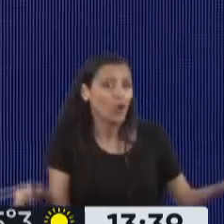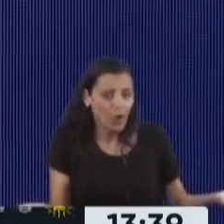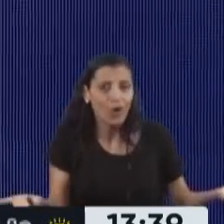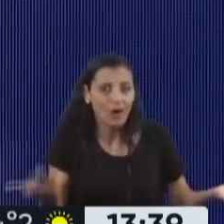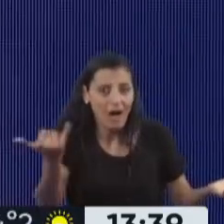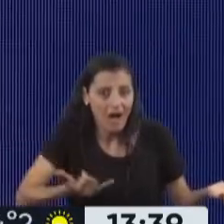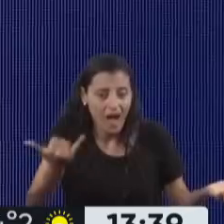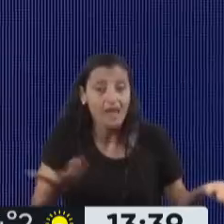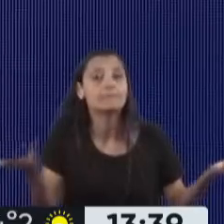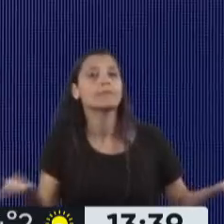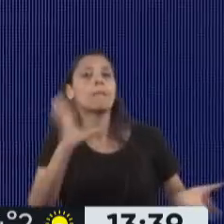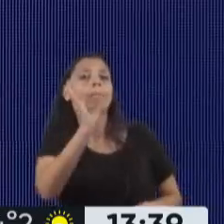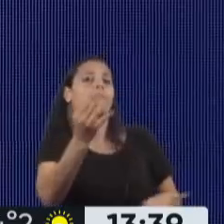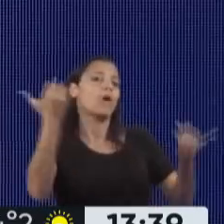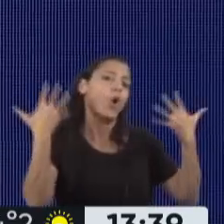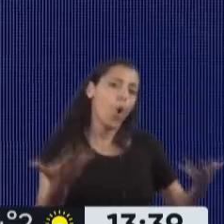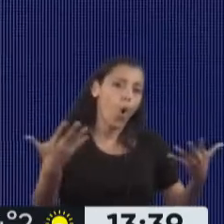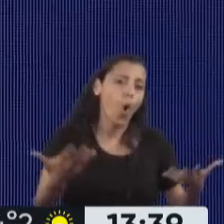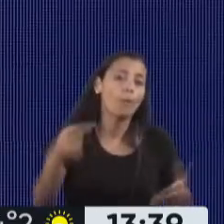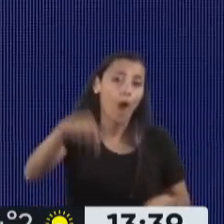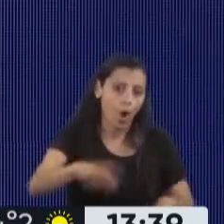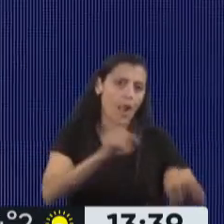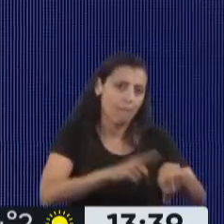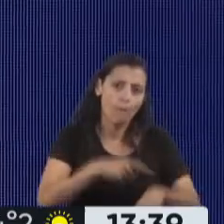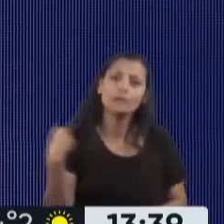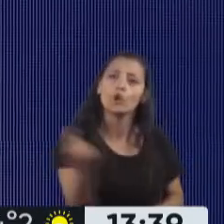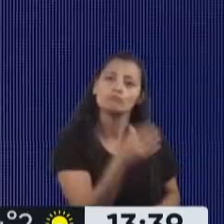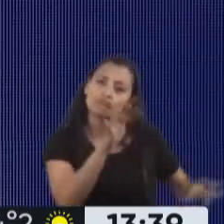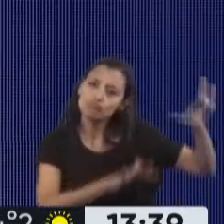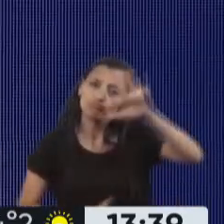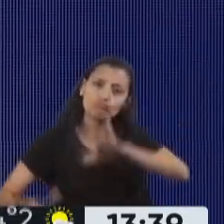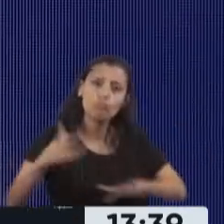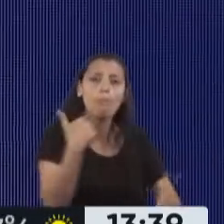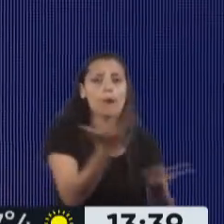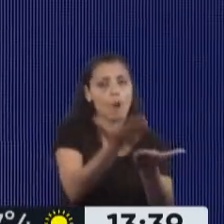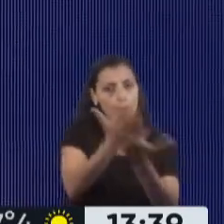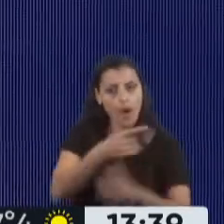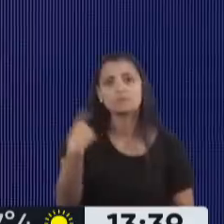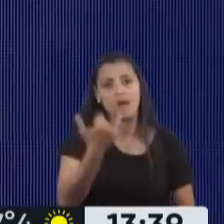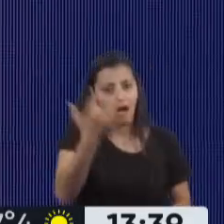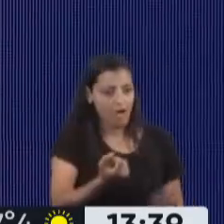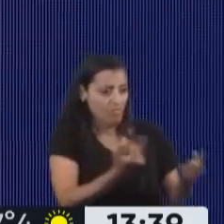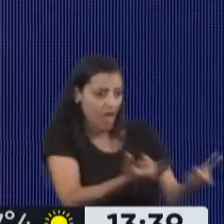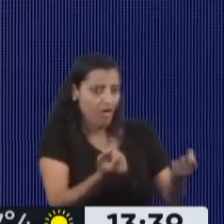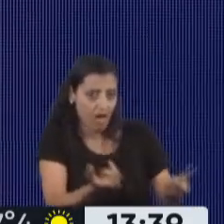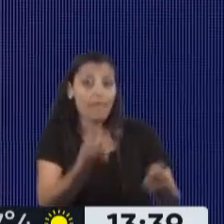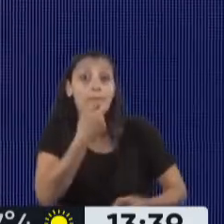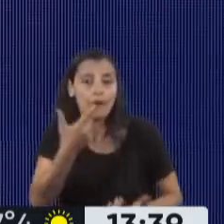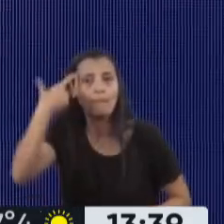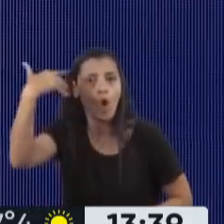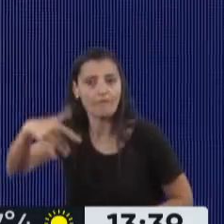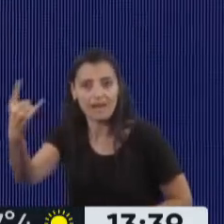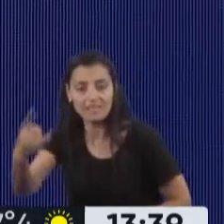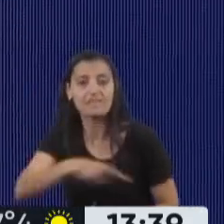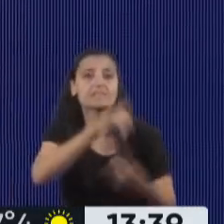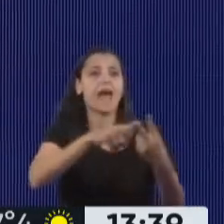convergencia. Y obviamente que estamos generando las condiciones desde lo que proponemos desde la inteligencia artificial